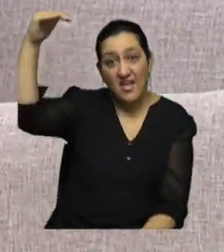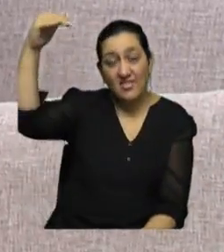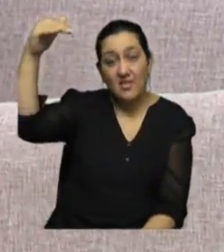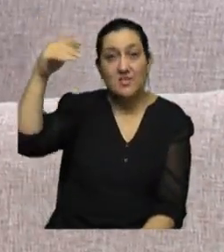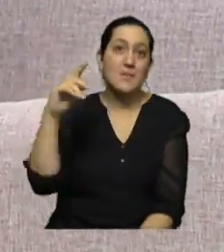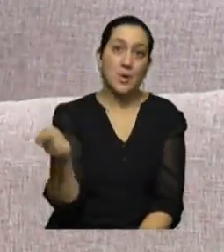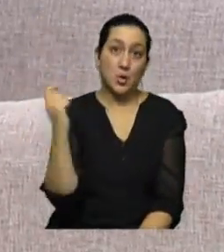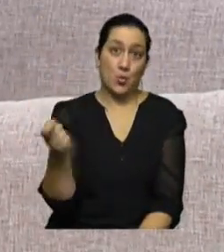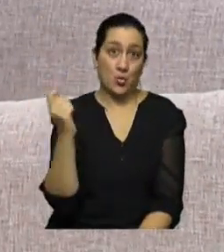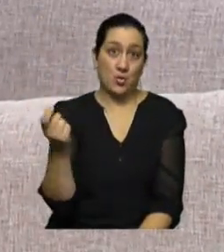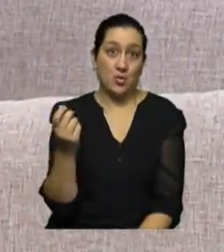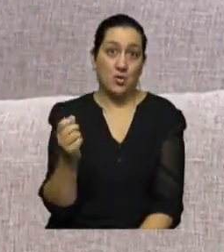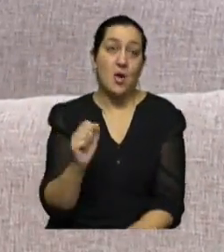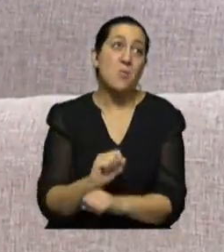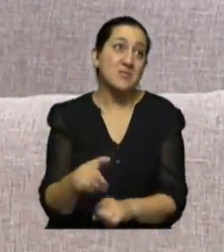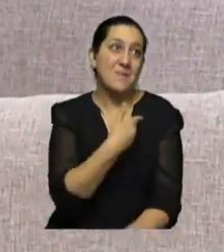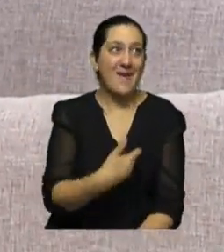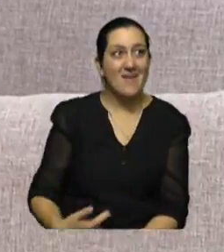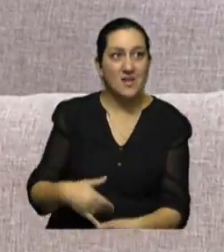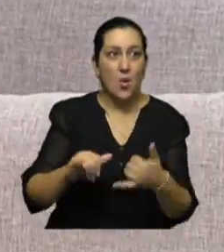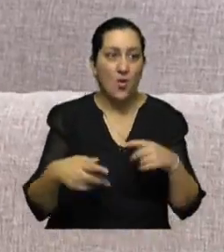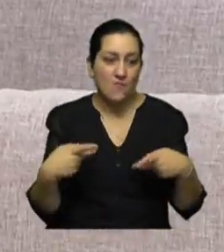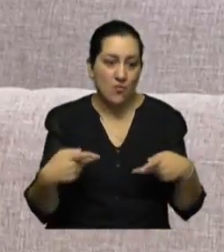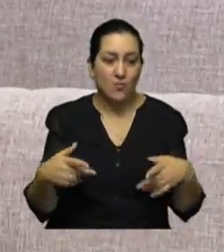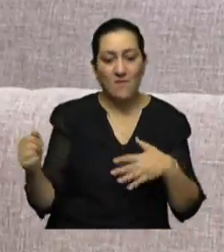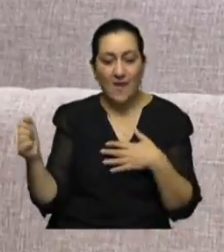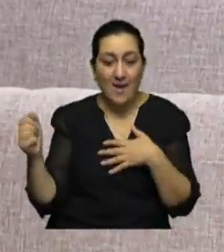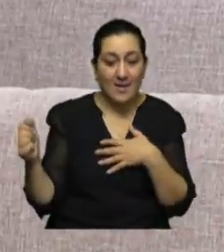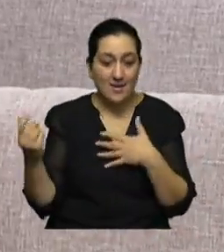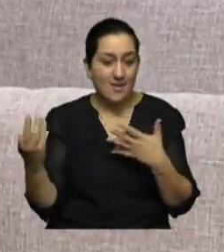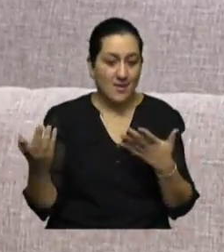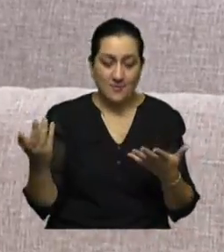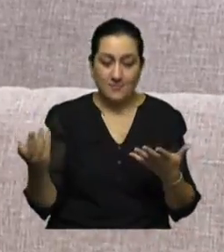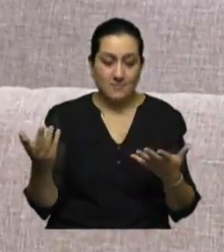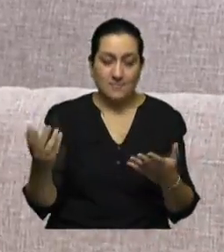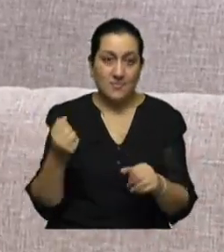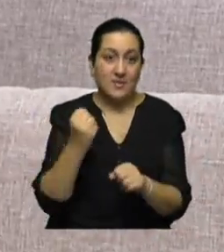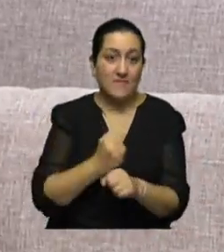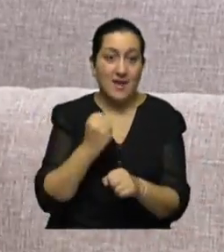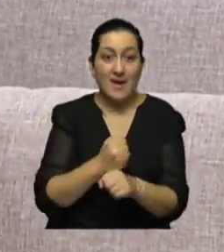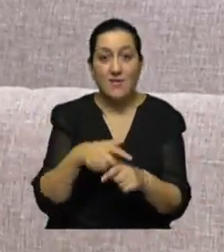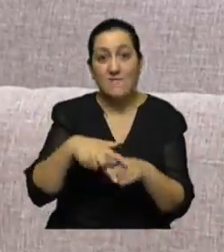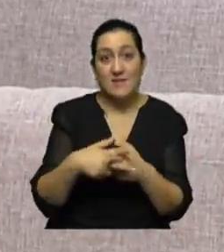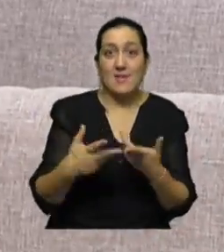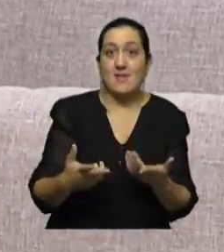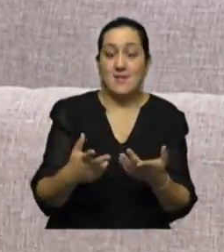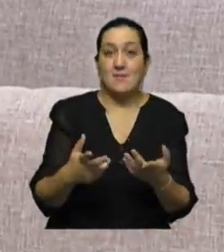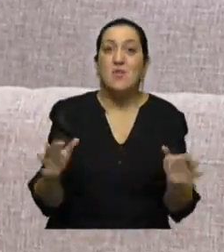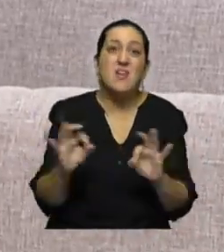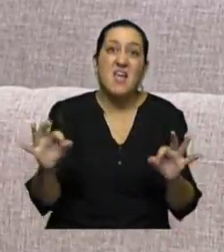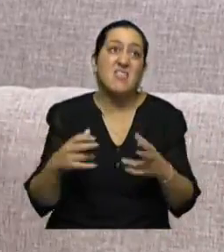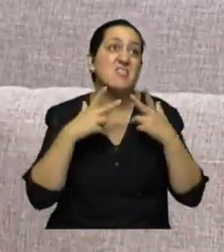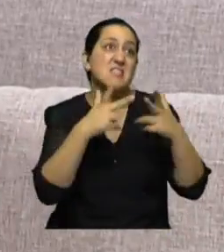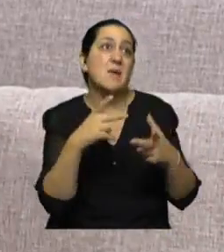prostituirse. Puede decir maestra, jugador de fútbol, bailarina, no sé, trabajar en una ferretería. Nadie dice